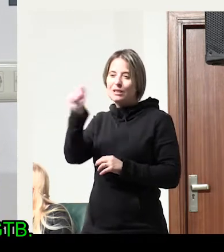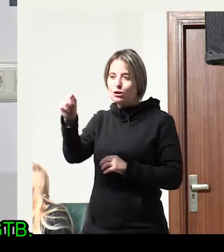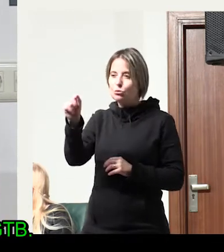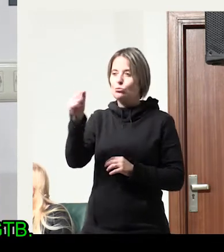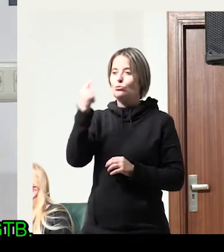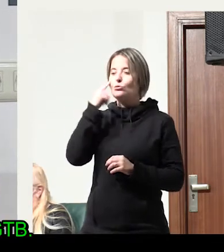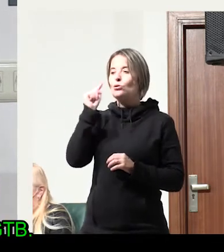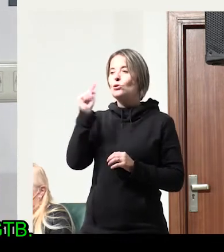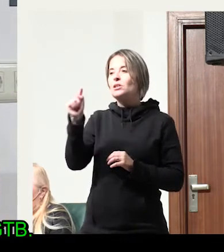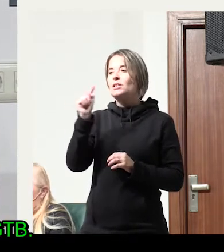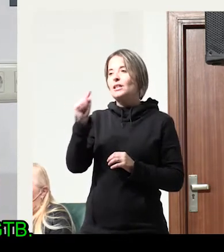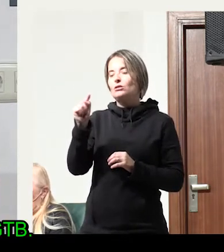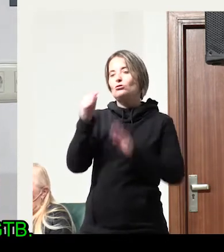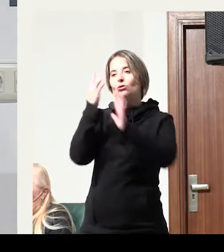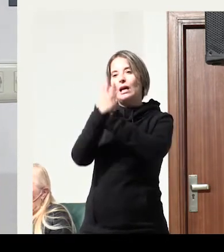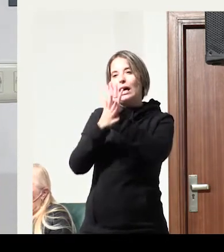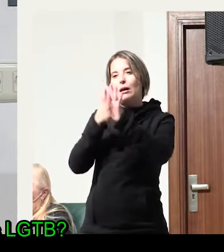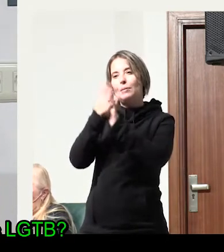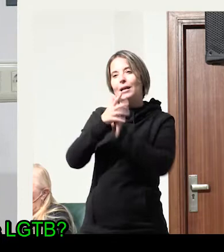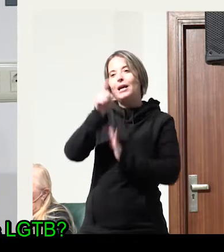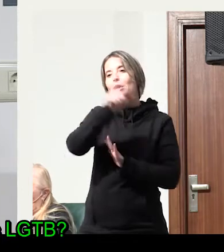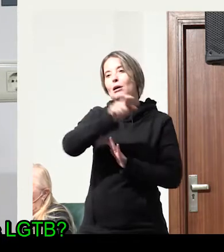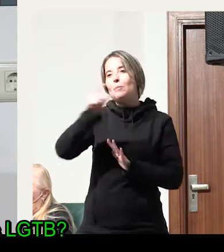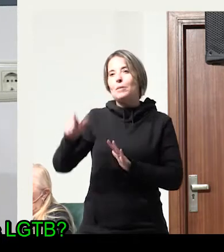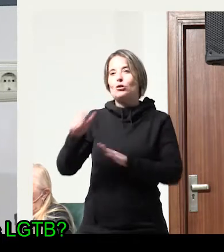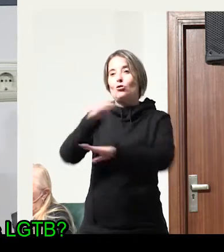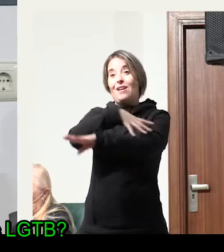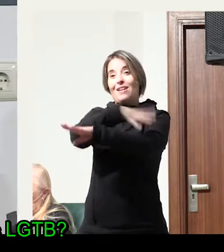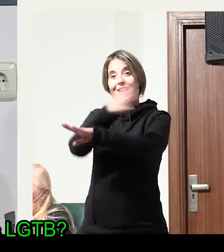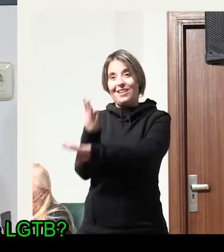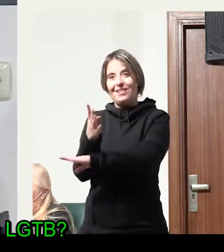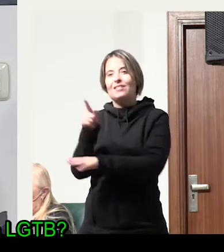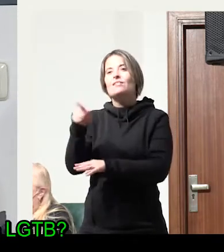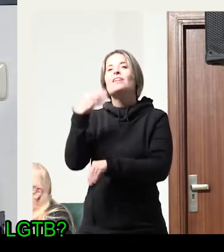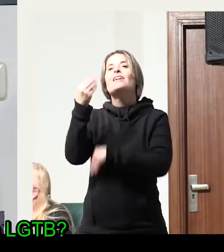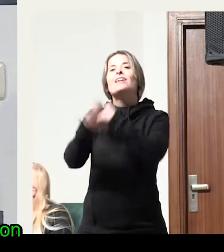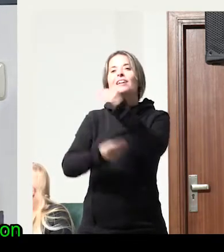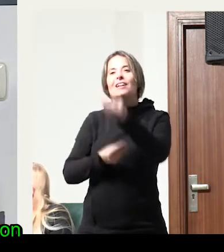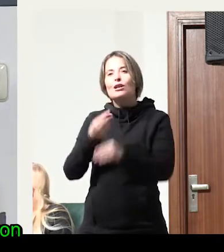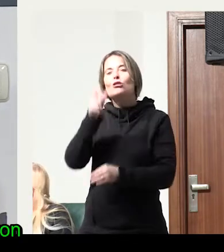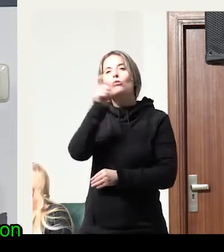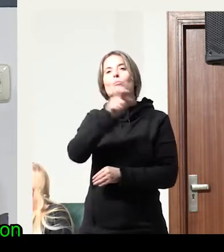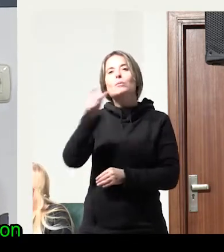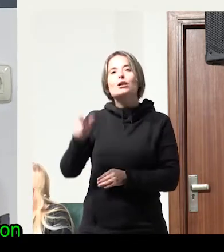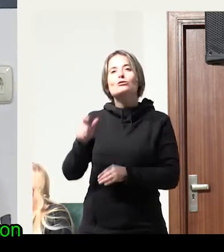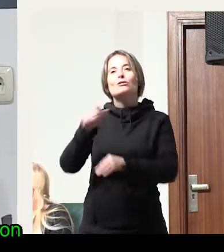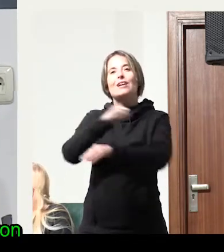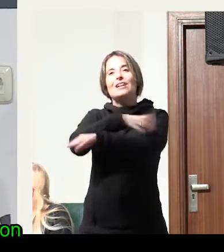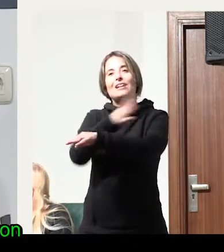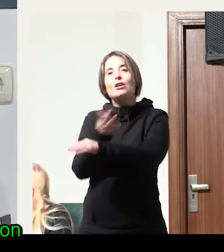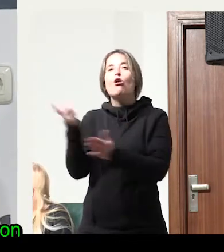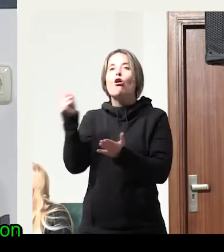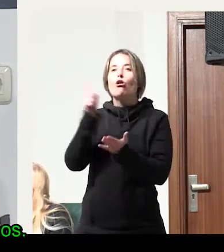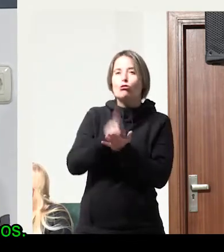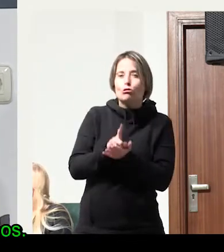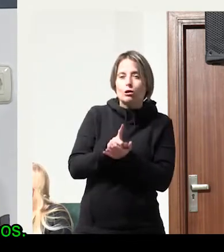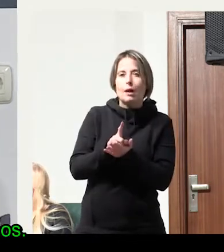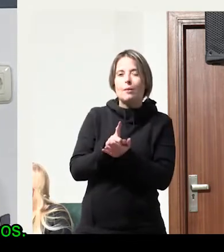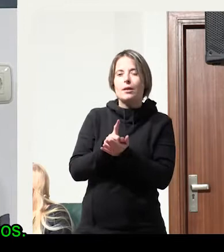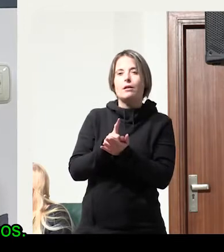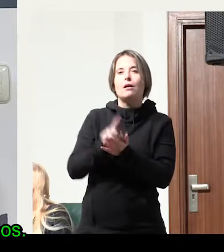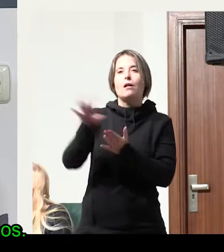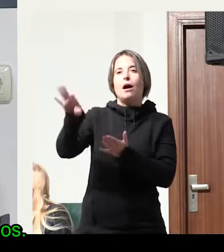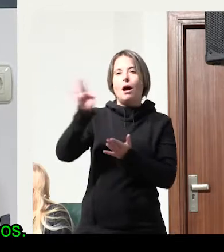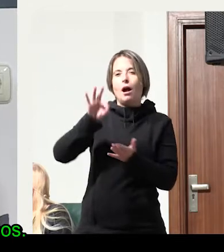para hablar de las personas LGTB. ¿Qué hicieron el colectivo de personas LGTB? Lo recuperaron, lo resignificaron y